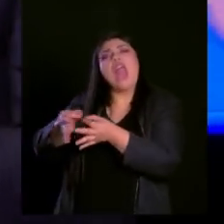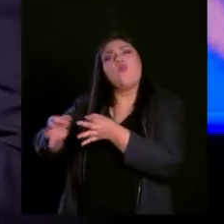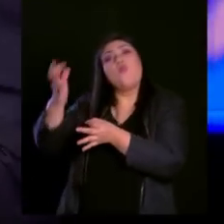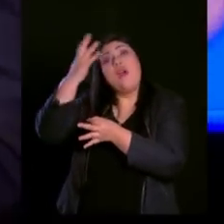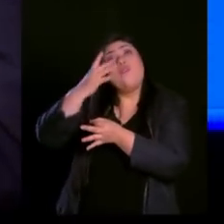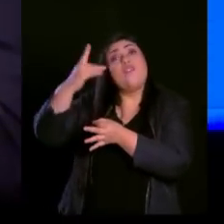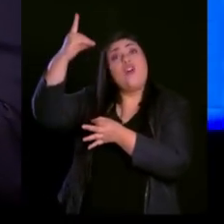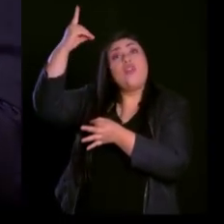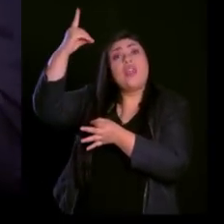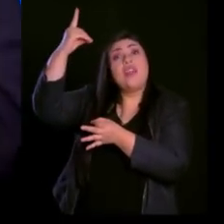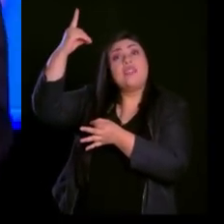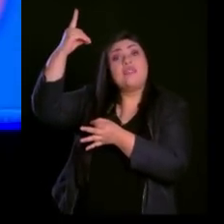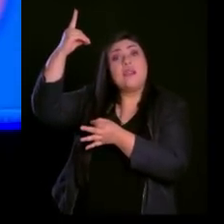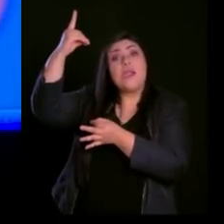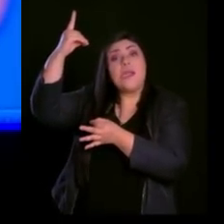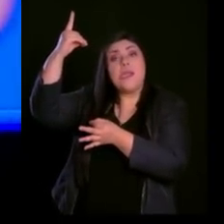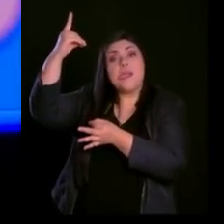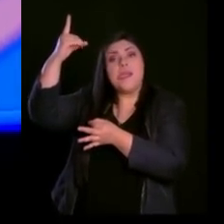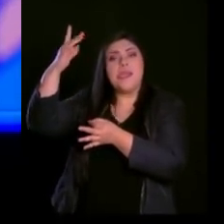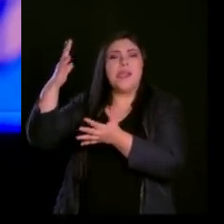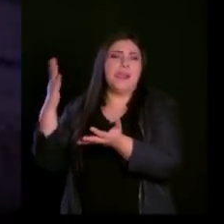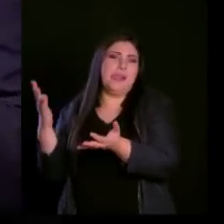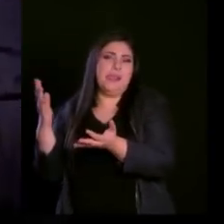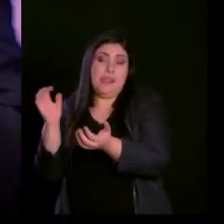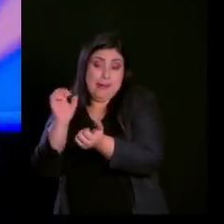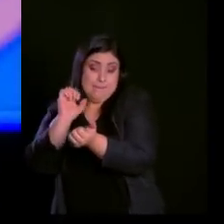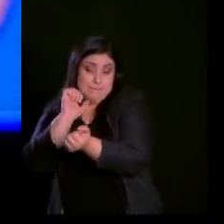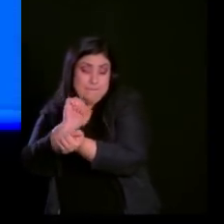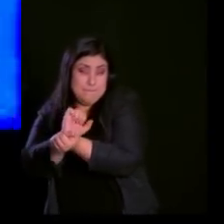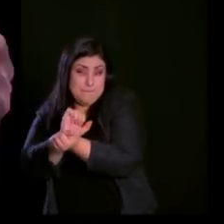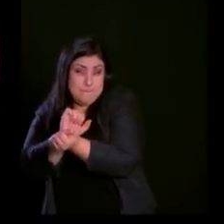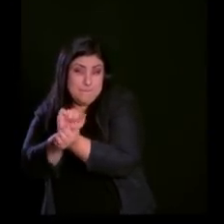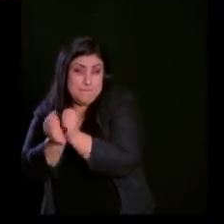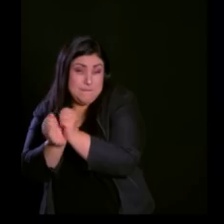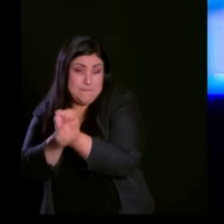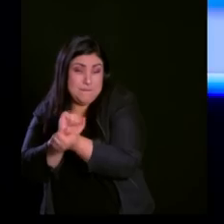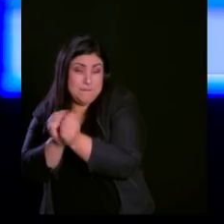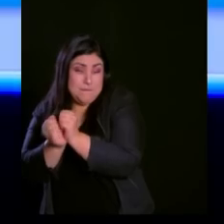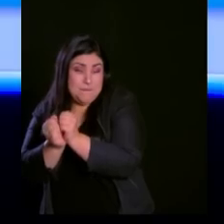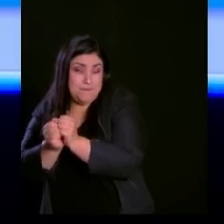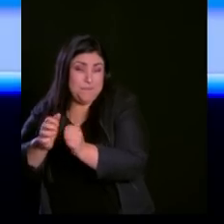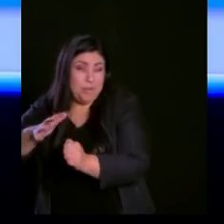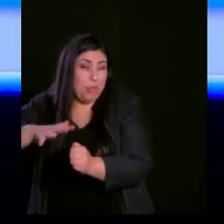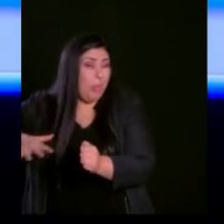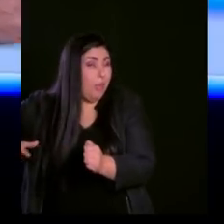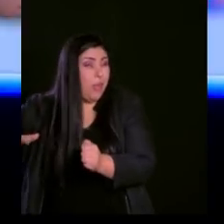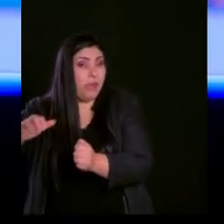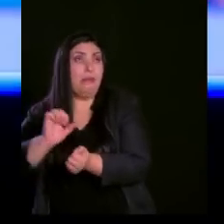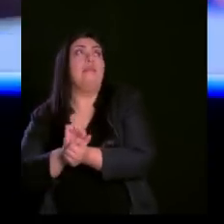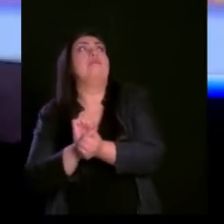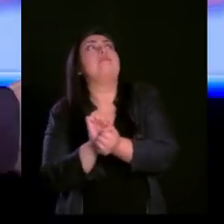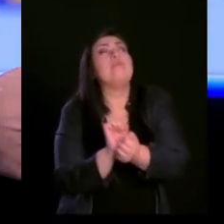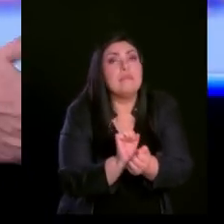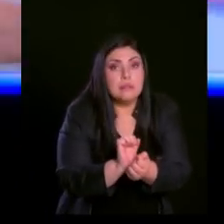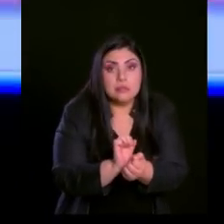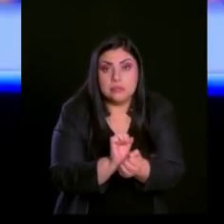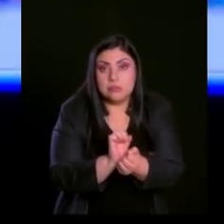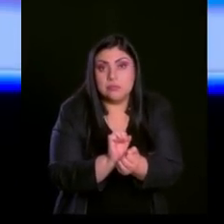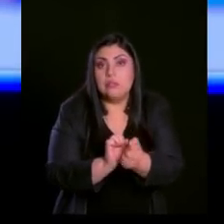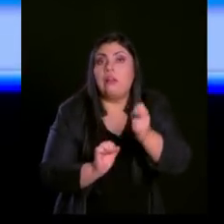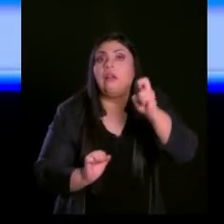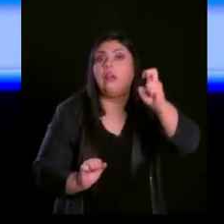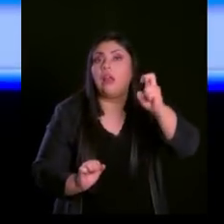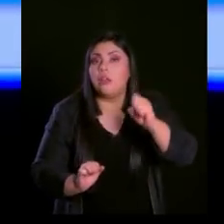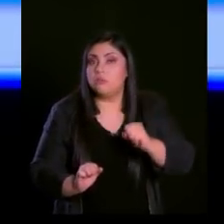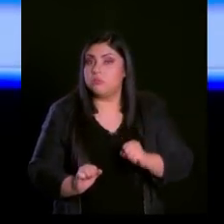no éramos como que Hugo López hubiera estado ahí no sino el pueblo de Dios automáticamente pasaba a ser esclavo de